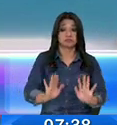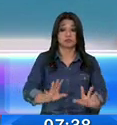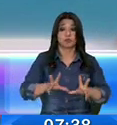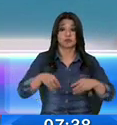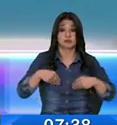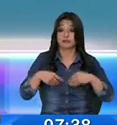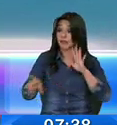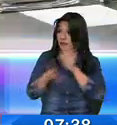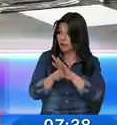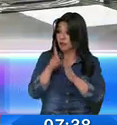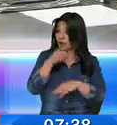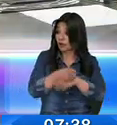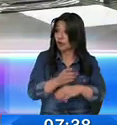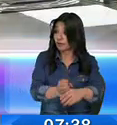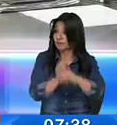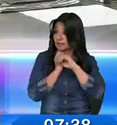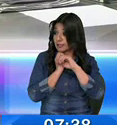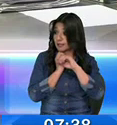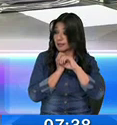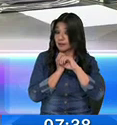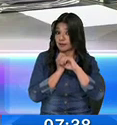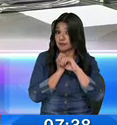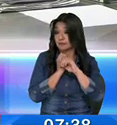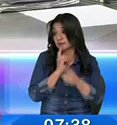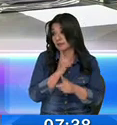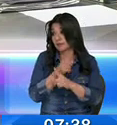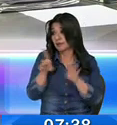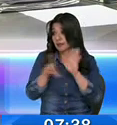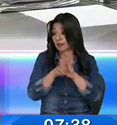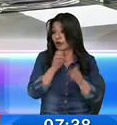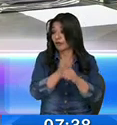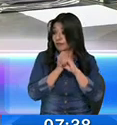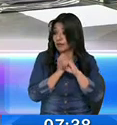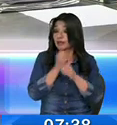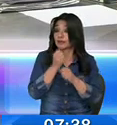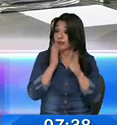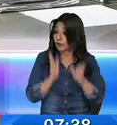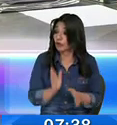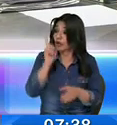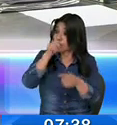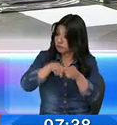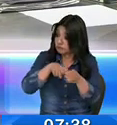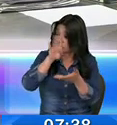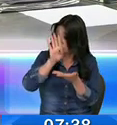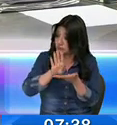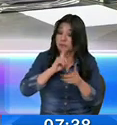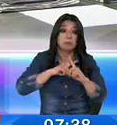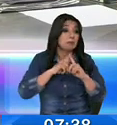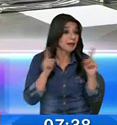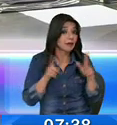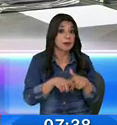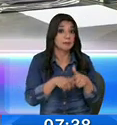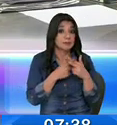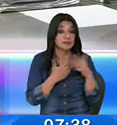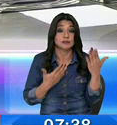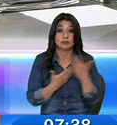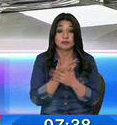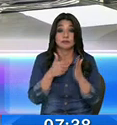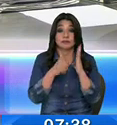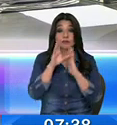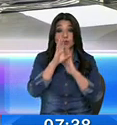ya que la ley obliga no la ley obliga es obligatorio afiliar al trabajador caro pero a raíz de la vigencia de la nueva constitución